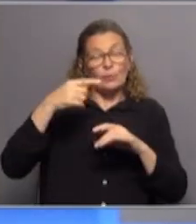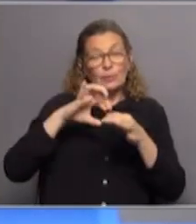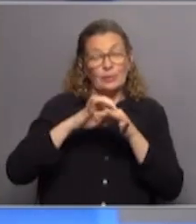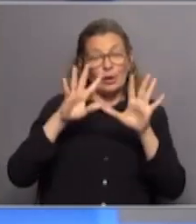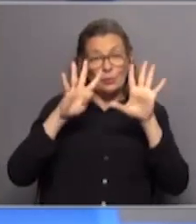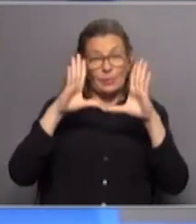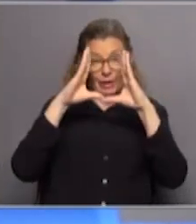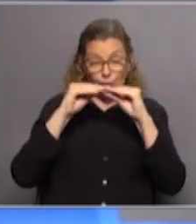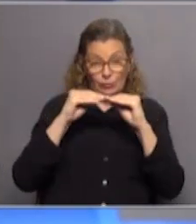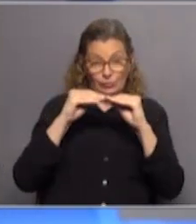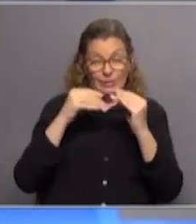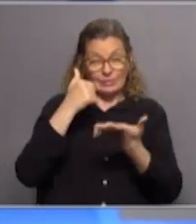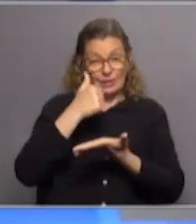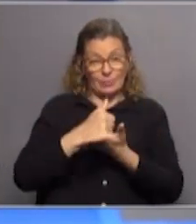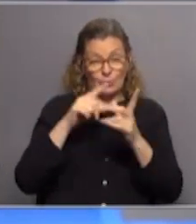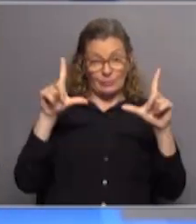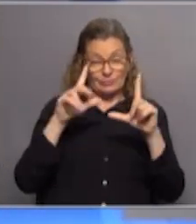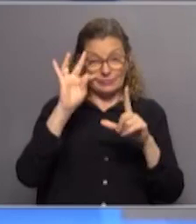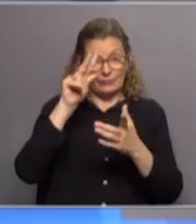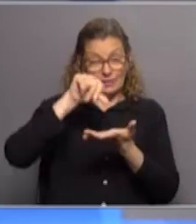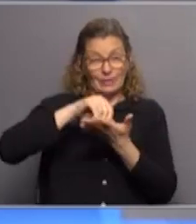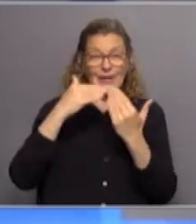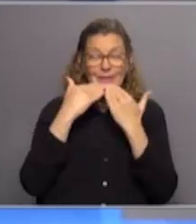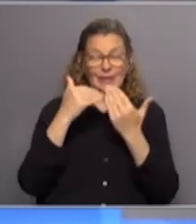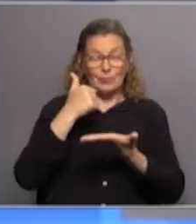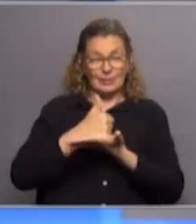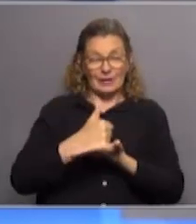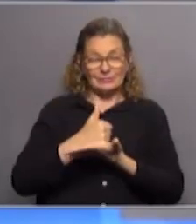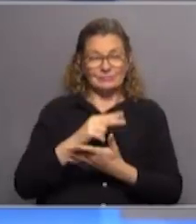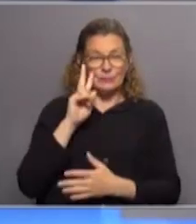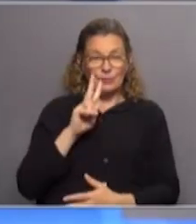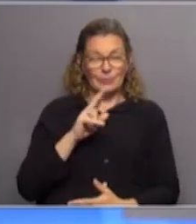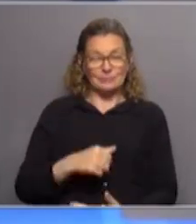a las 9 de la noche en Punto estaremos en la pantalla de TV Ciudad. Gracias por estar y que pasen bien.